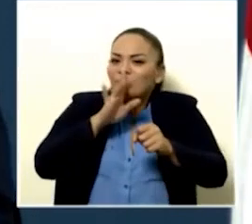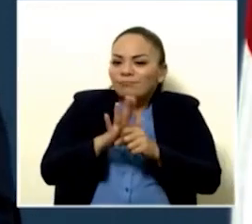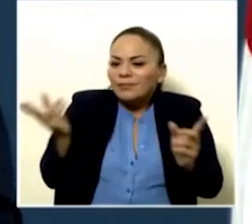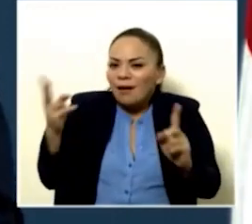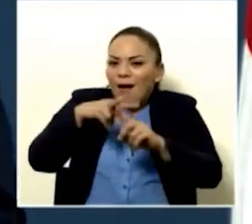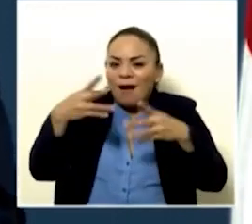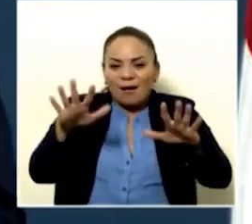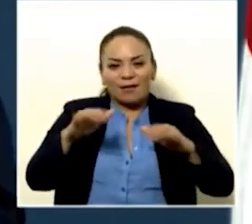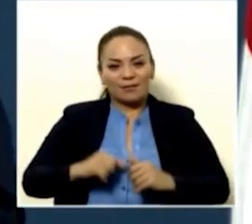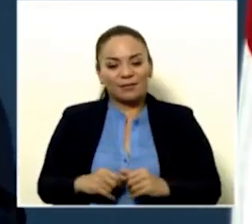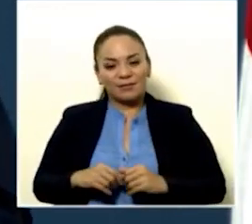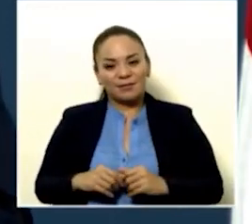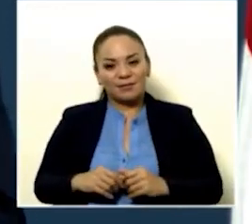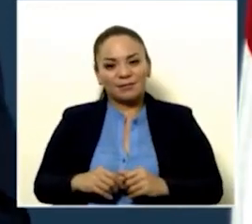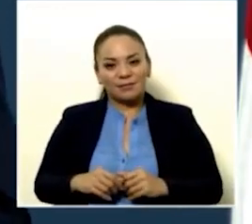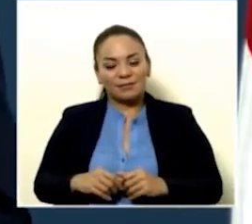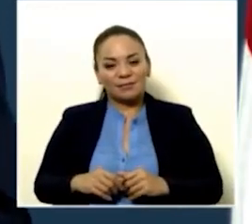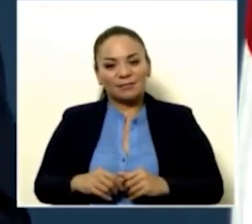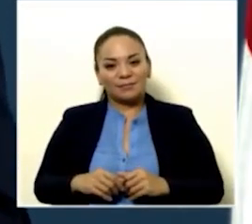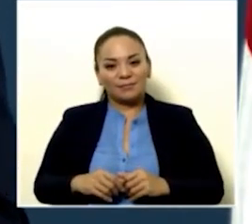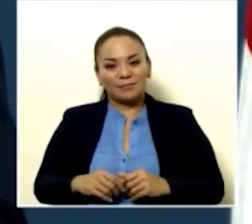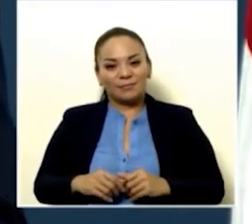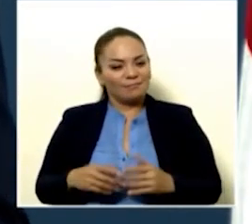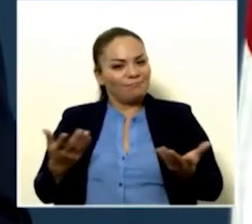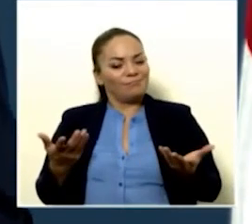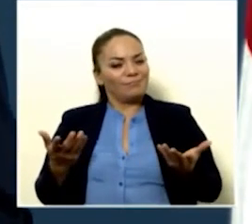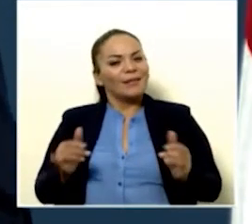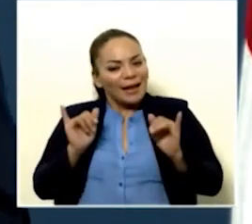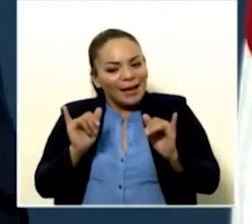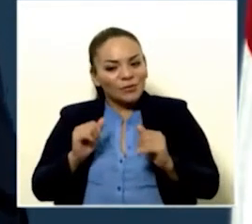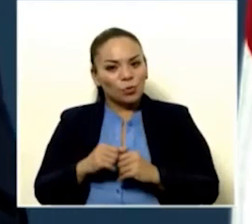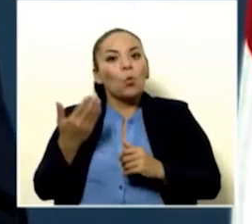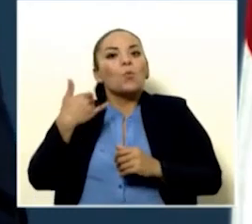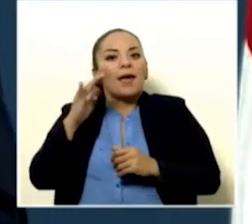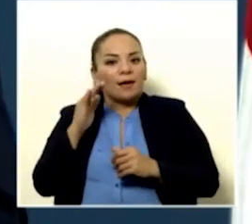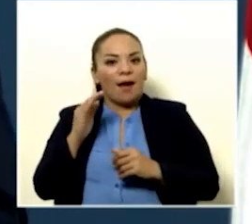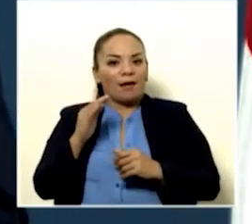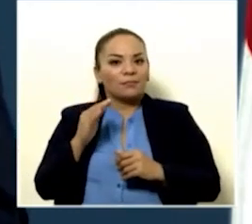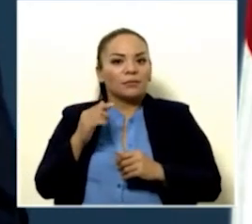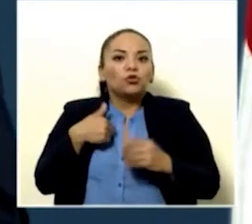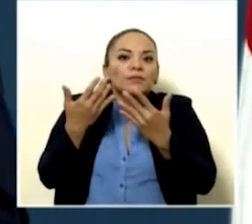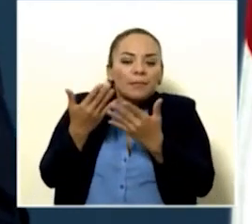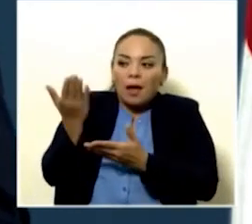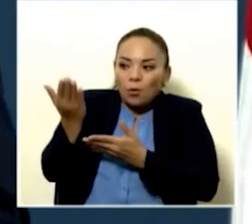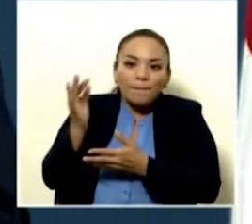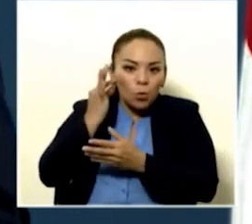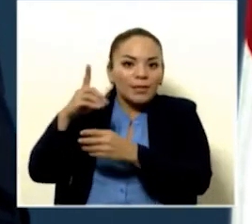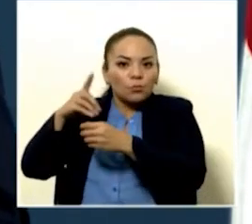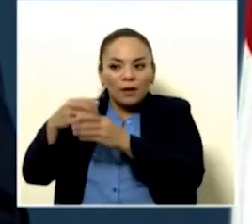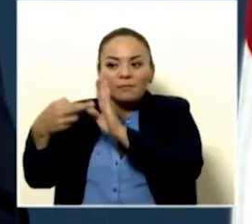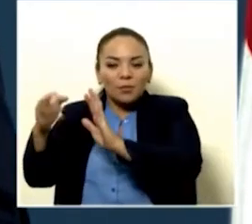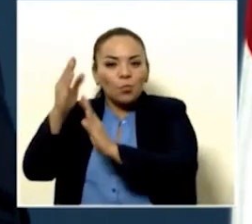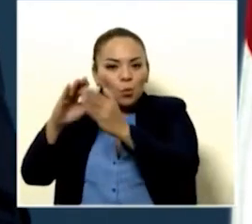implementación. Eso es lo que uno hubiera esperado de una representante del pueblo de Costa Rica.